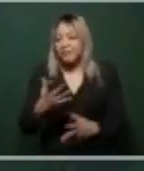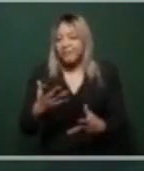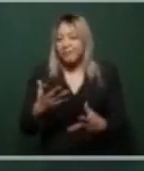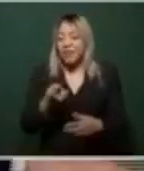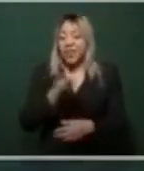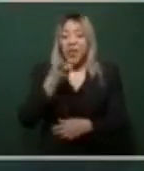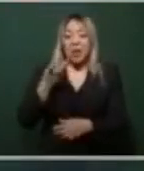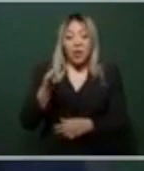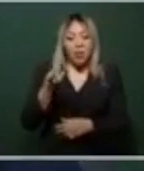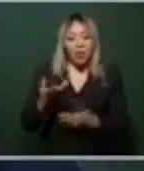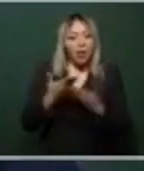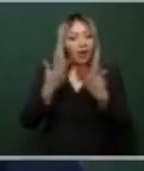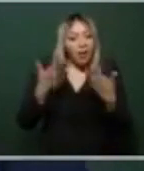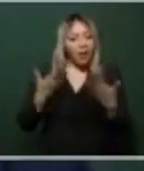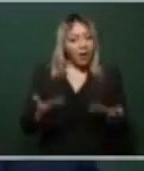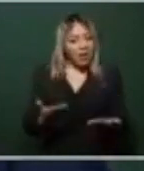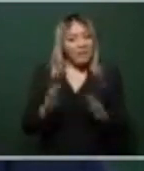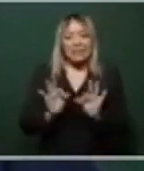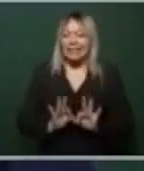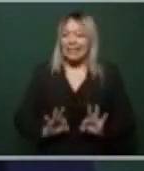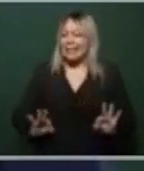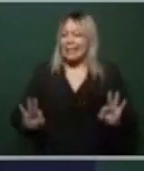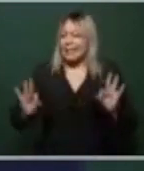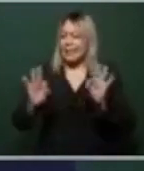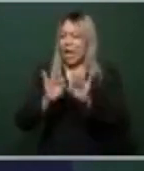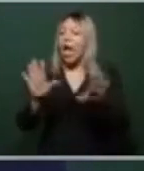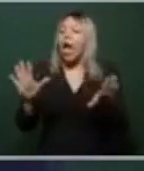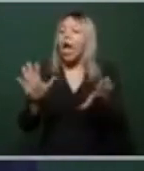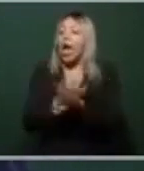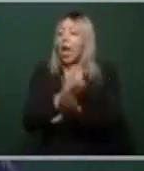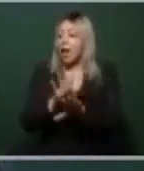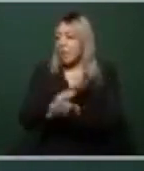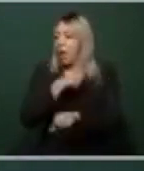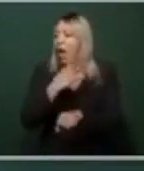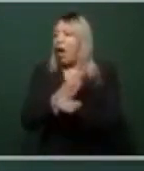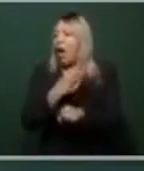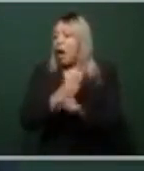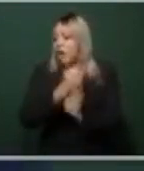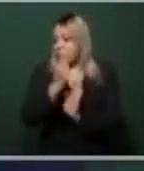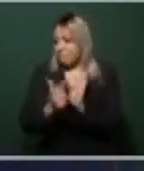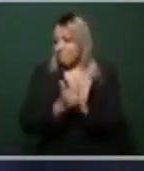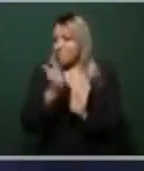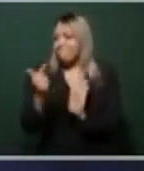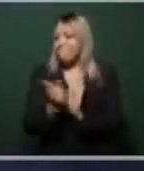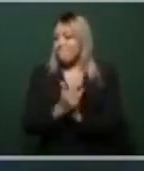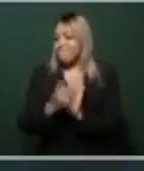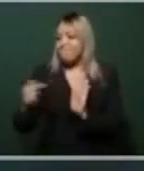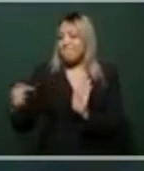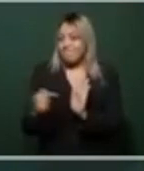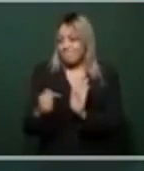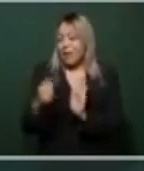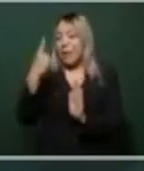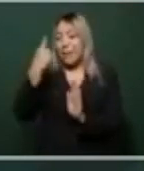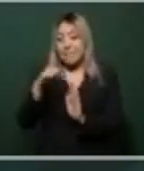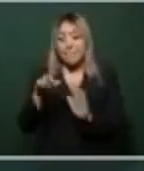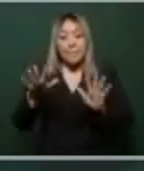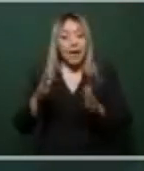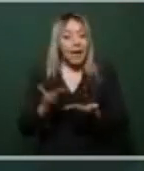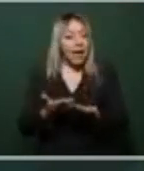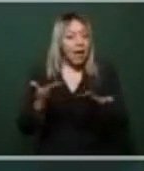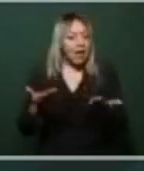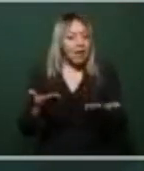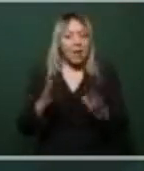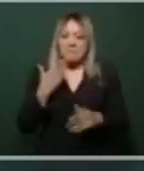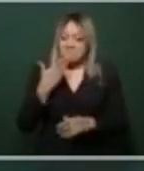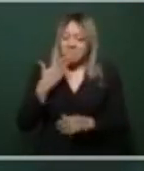Entonces, por eso fue importante la reforma constitucional para que ahora nos ayuden,